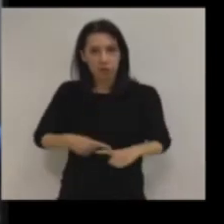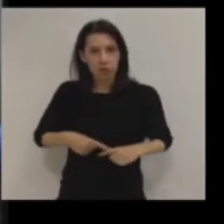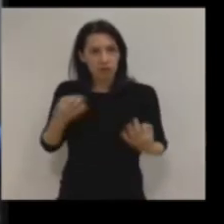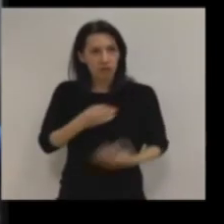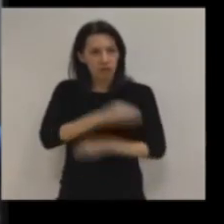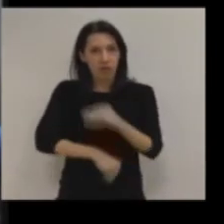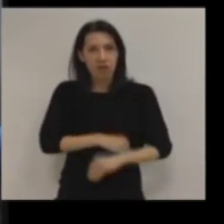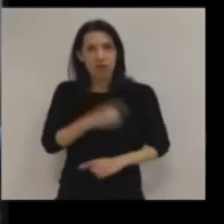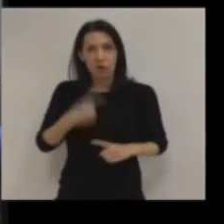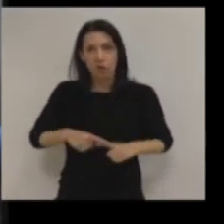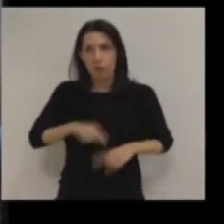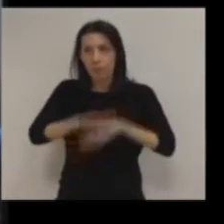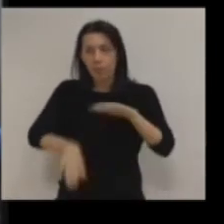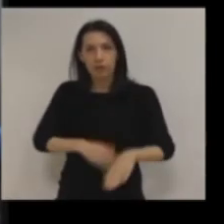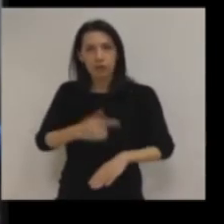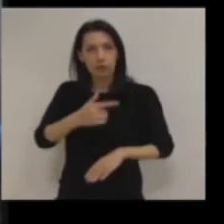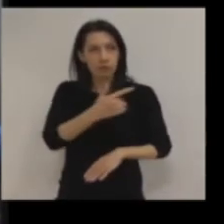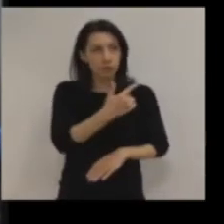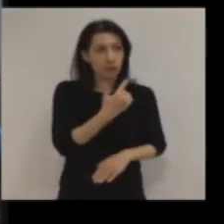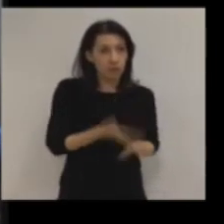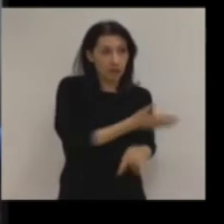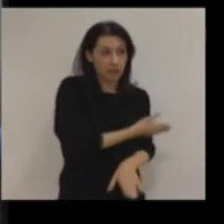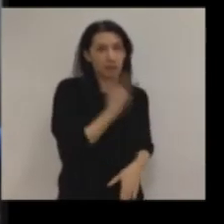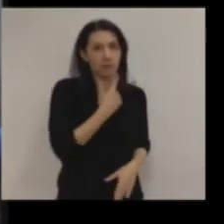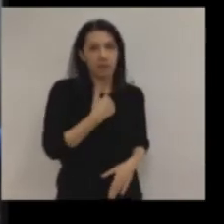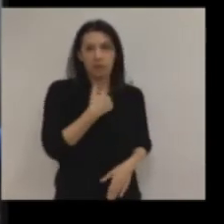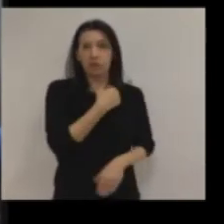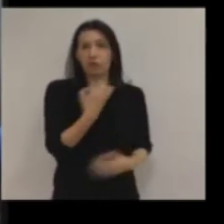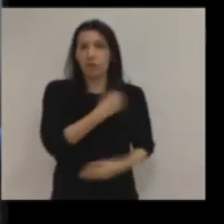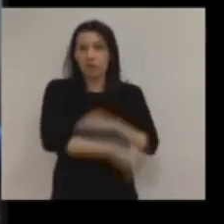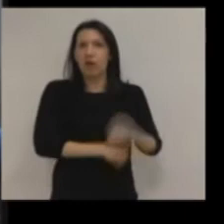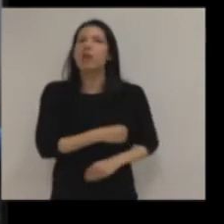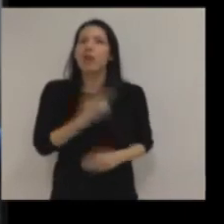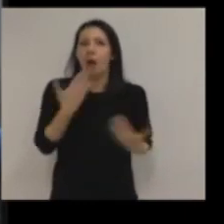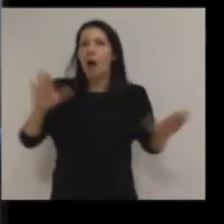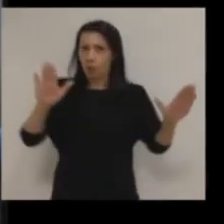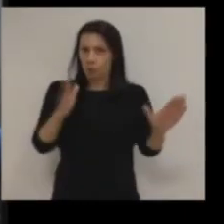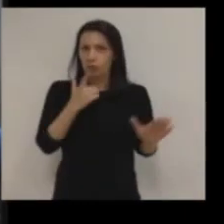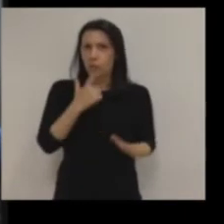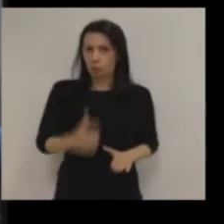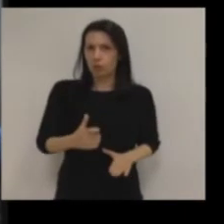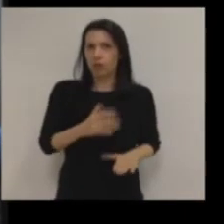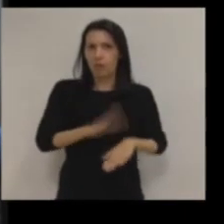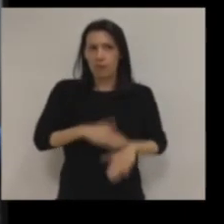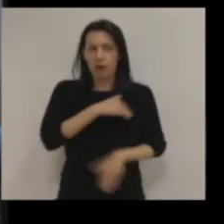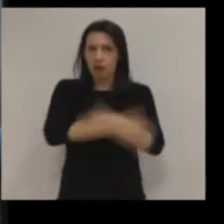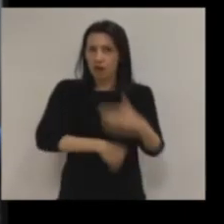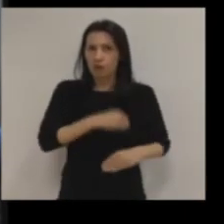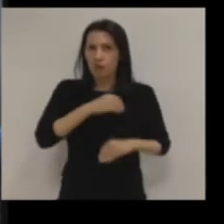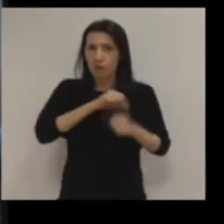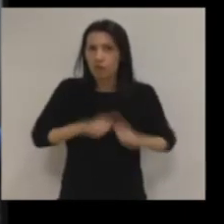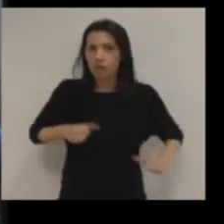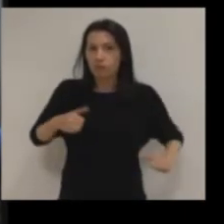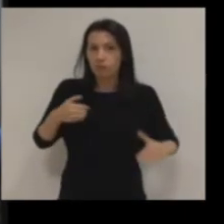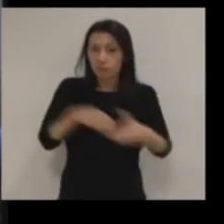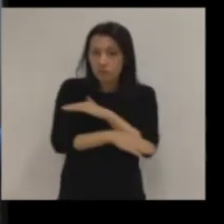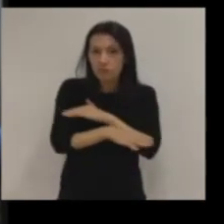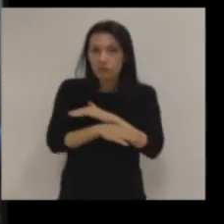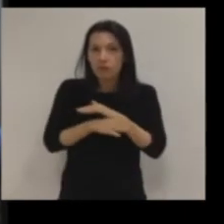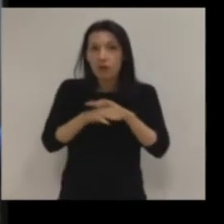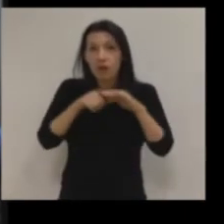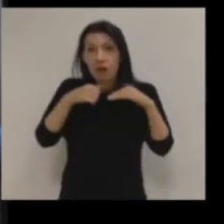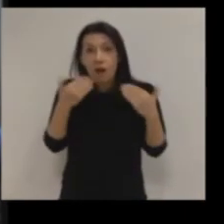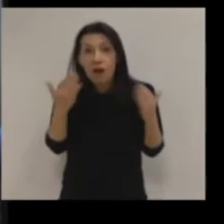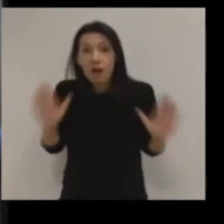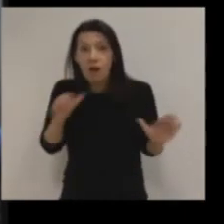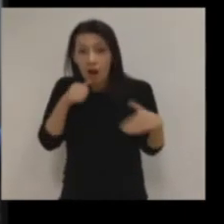seguido los pasos que me han dicho que tenía que hacer, a pesar de las dificultades que me he encontrado en el camino para poder hacer esos pasos de una manera accesible, y aún así no se consigue